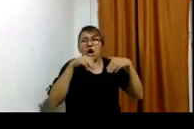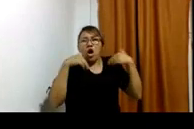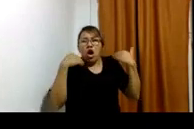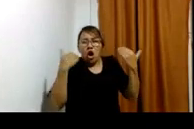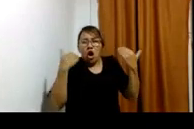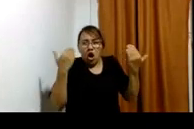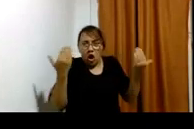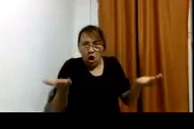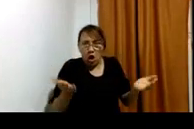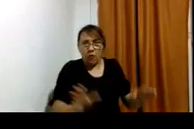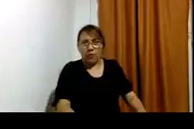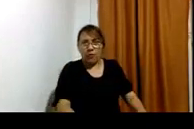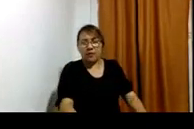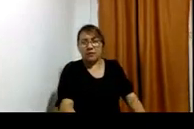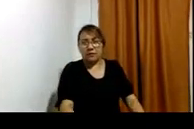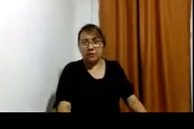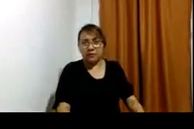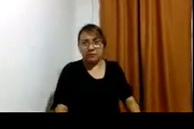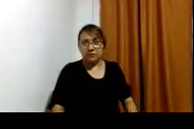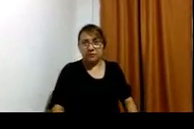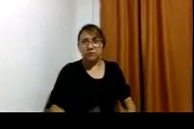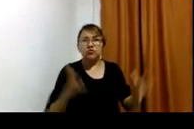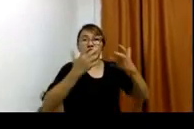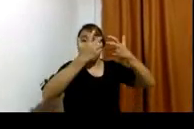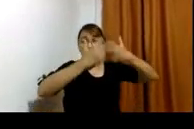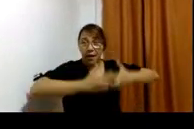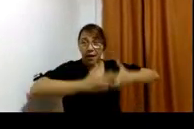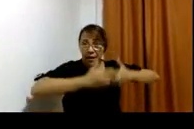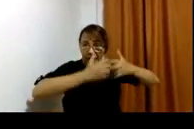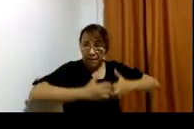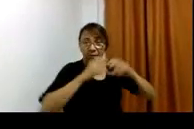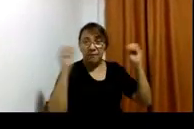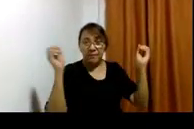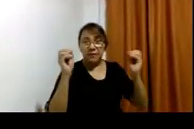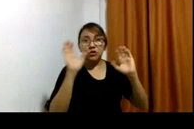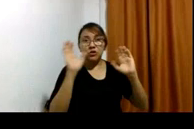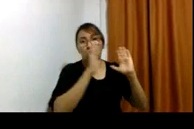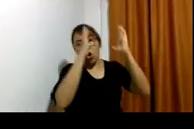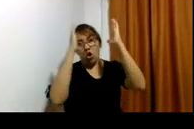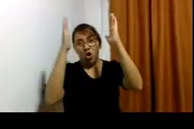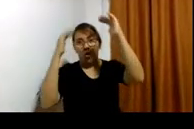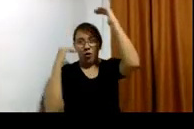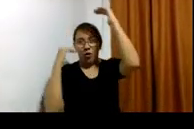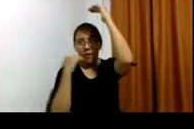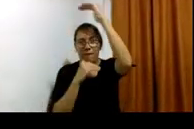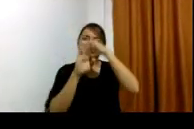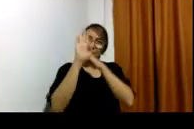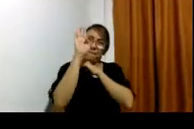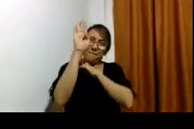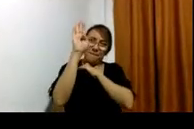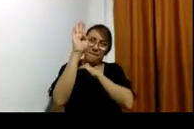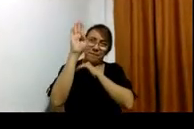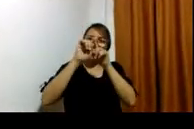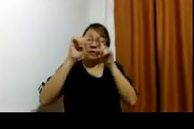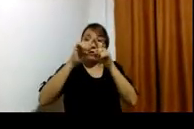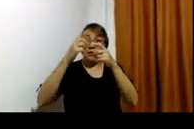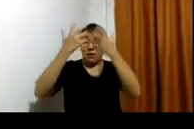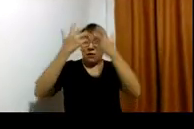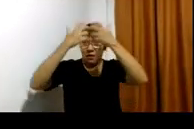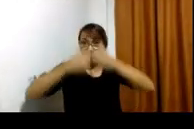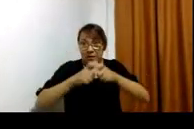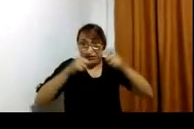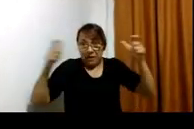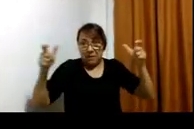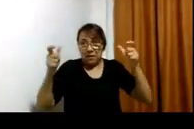el hogar, en un vehículo, en una empresa muy pequeña, o ya el botiquín tipo B, que podemos tener en una empresa que tenga más trabajadores, por lo menos más de 10, o